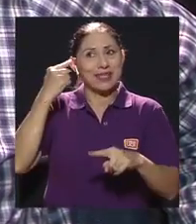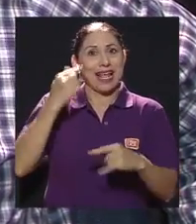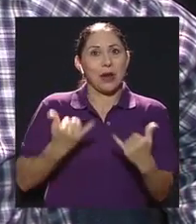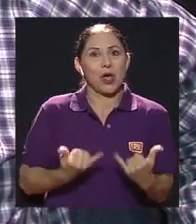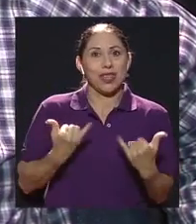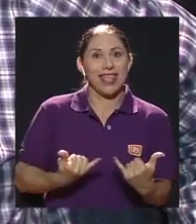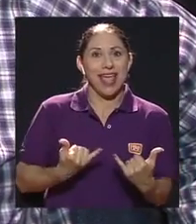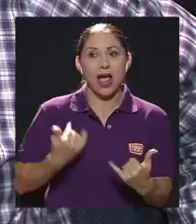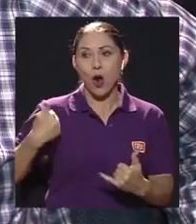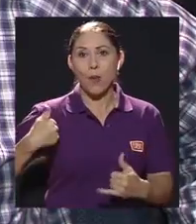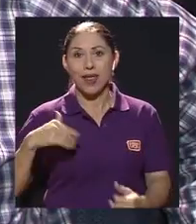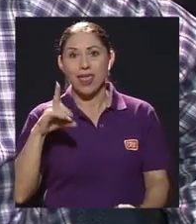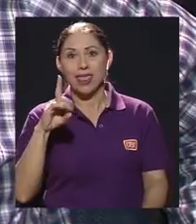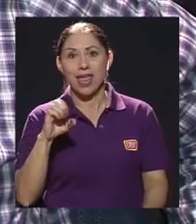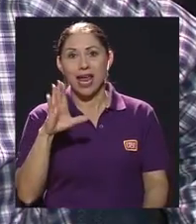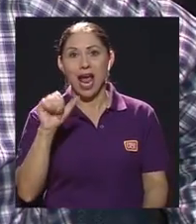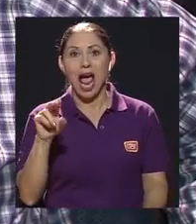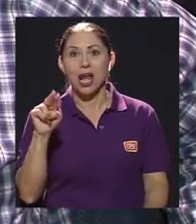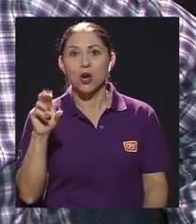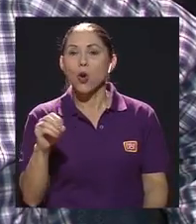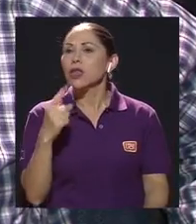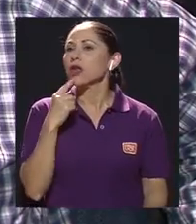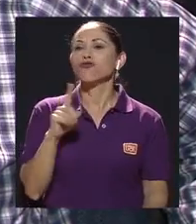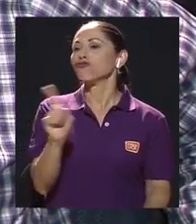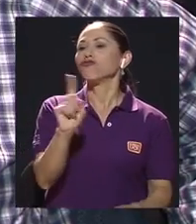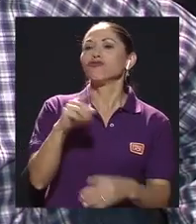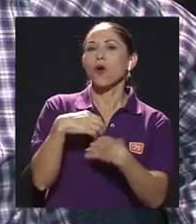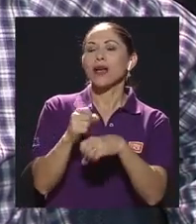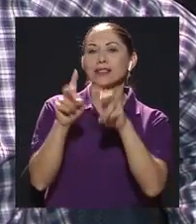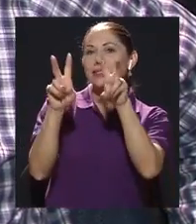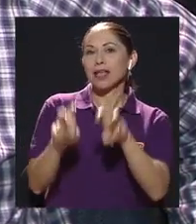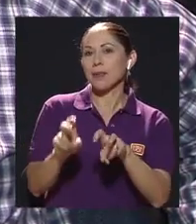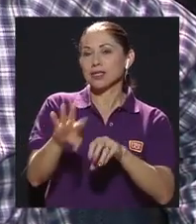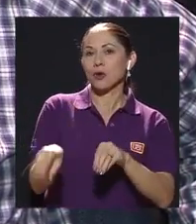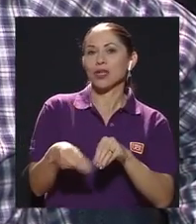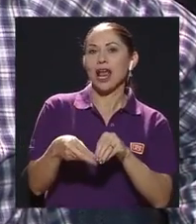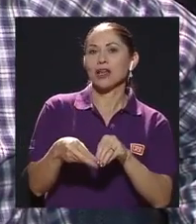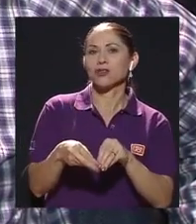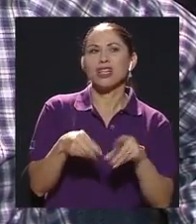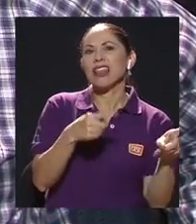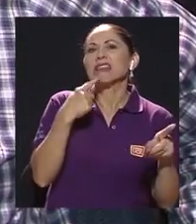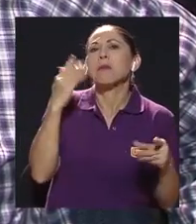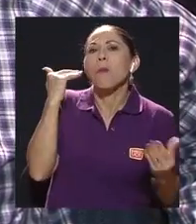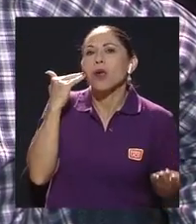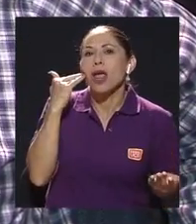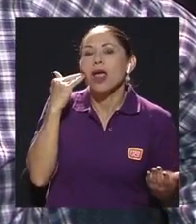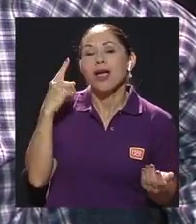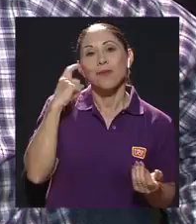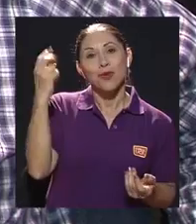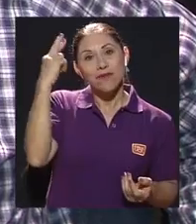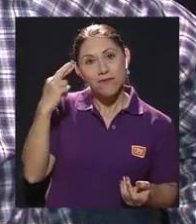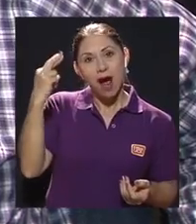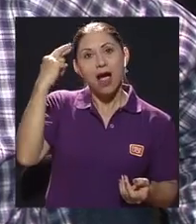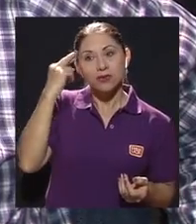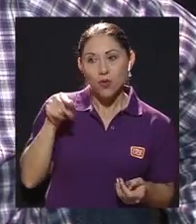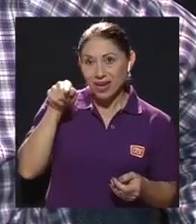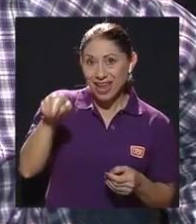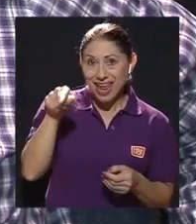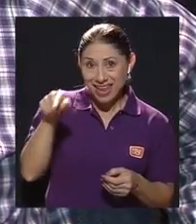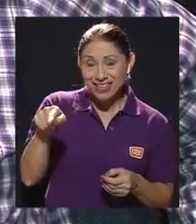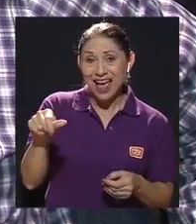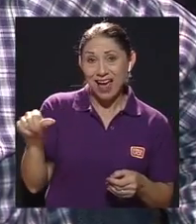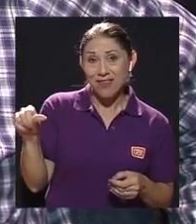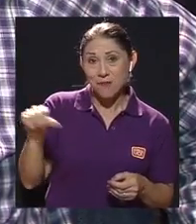se negó a hacerle los exámenes extraordinarios, y su argumento era de que la causa por la cual ella había